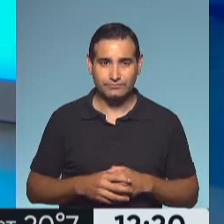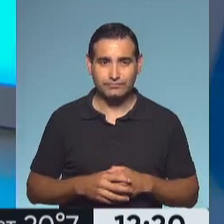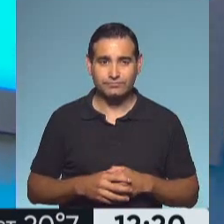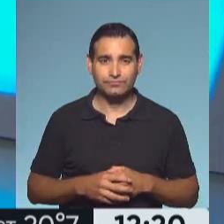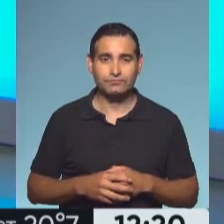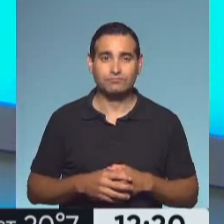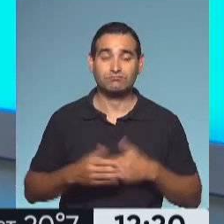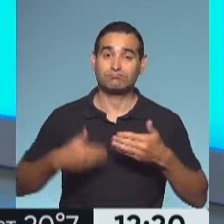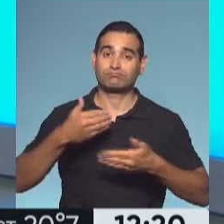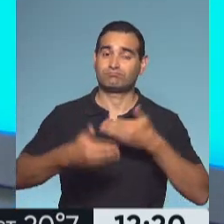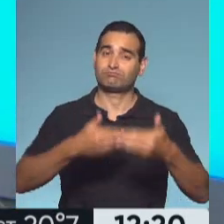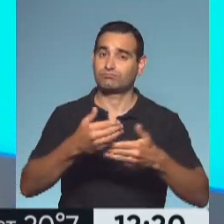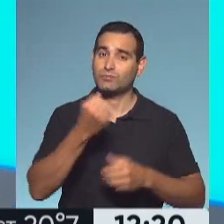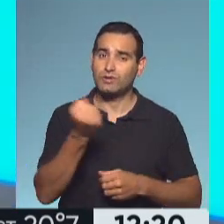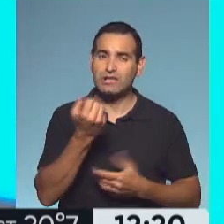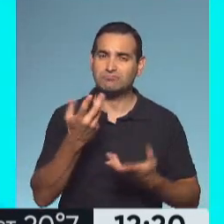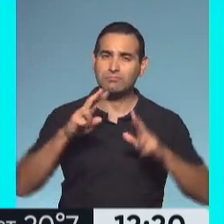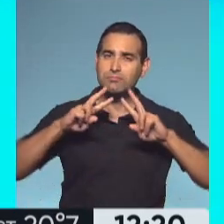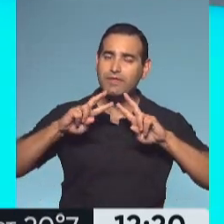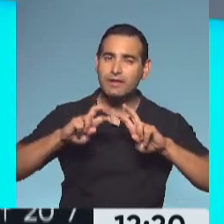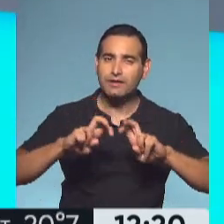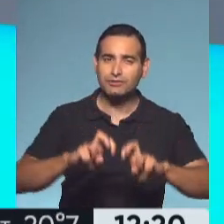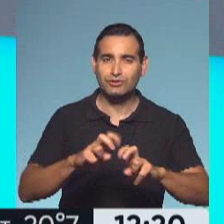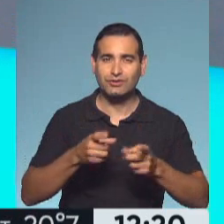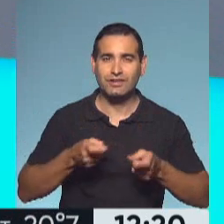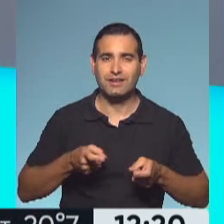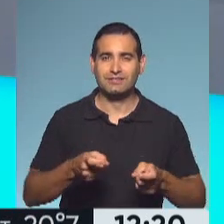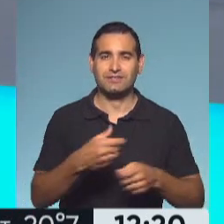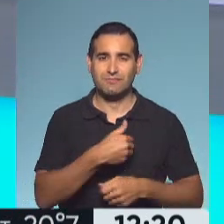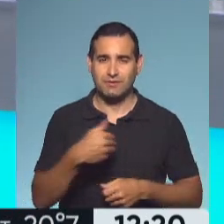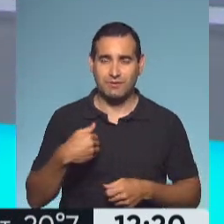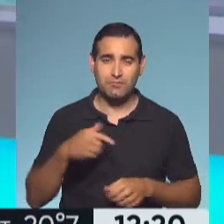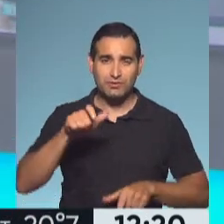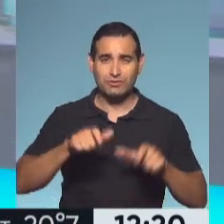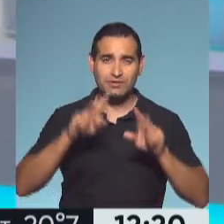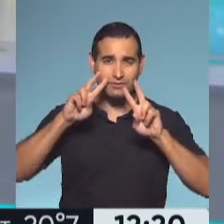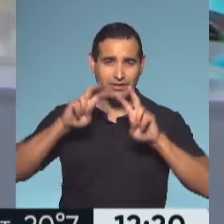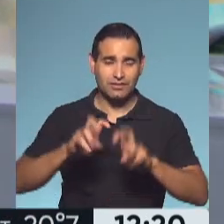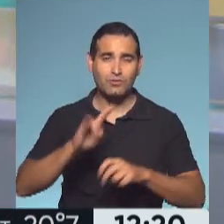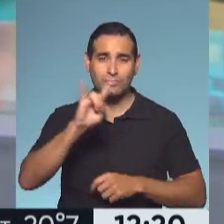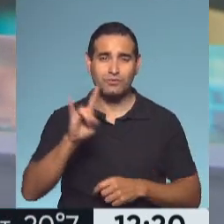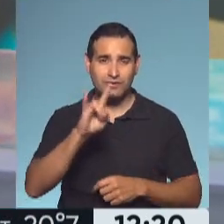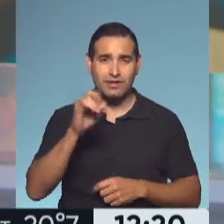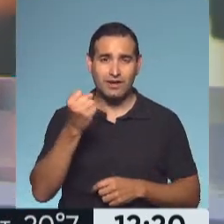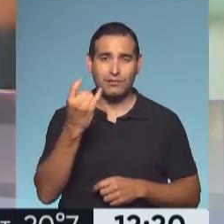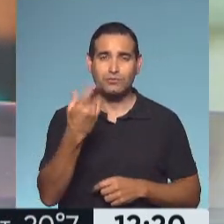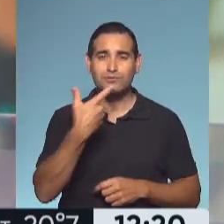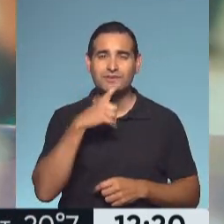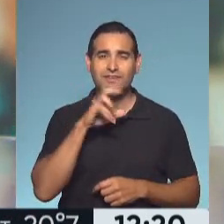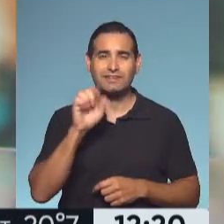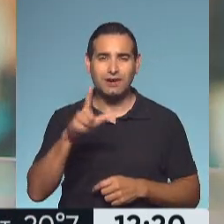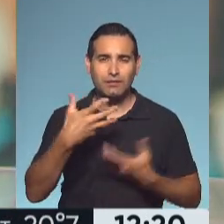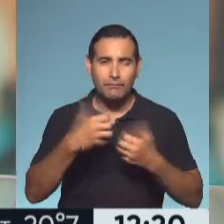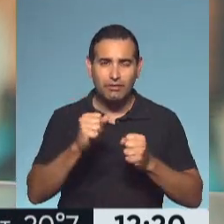Un avance muy importante en la investigación a propósito del cáncer de mama. Investigadores de la Universidad Austral